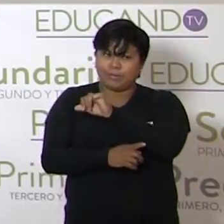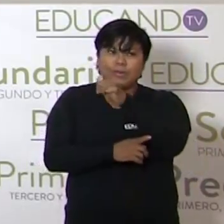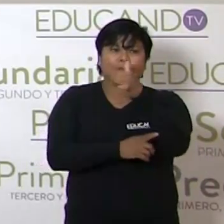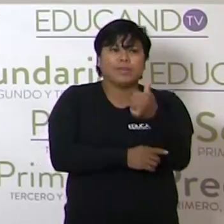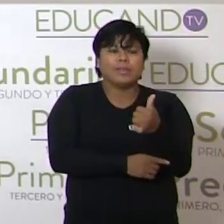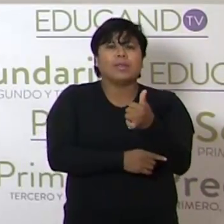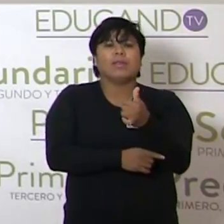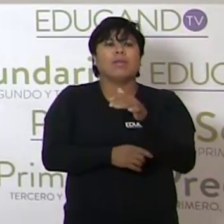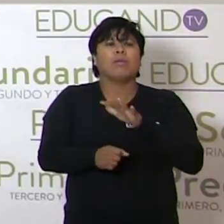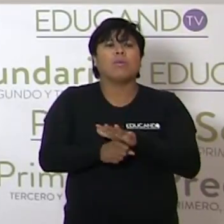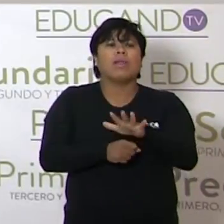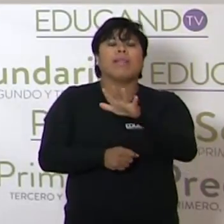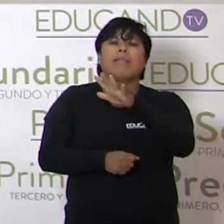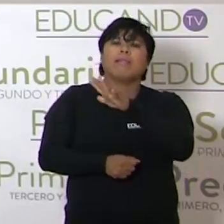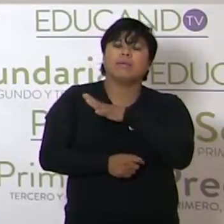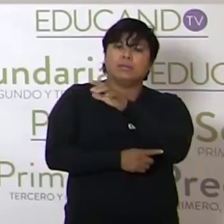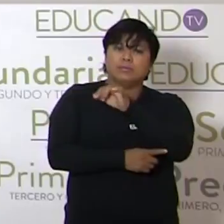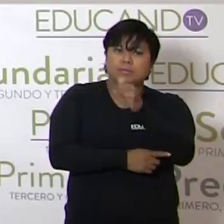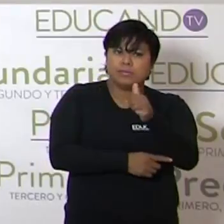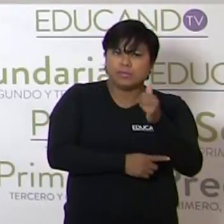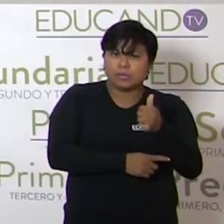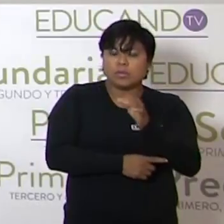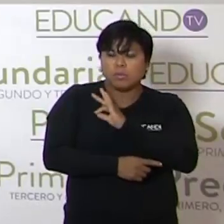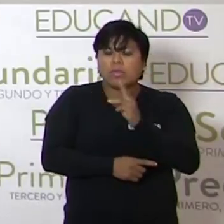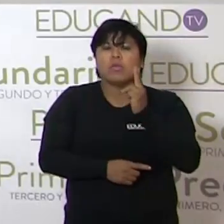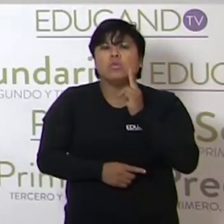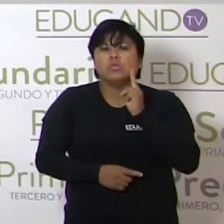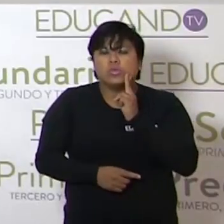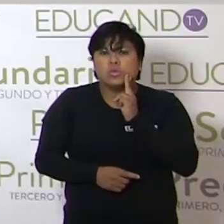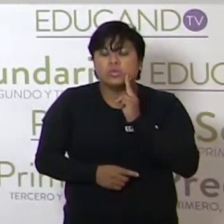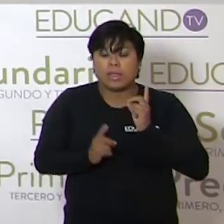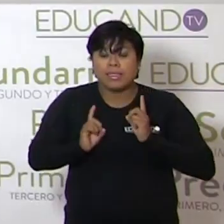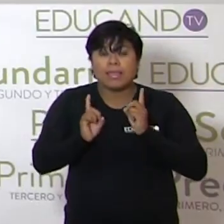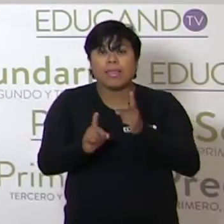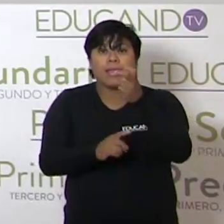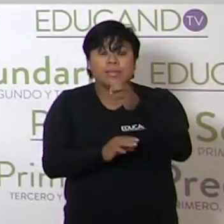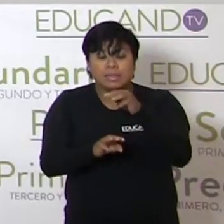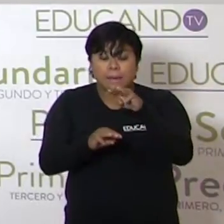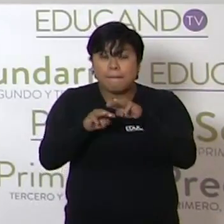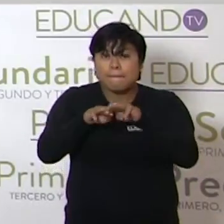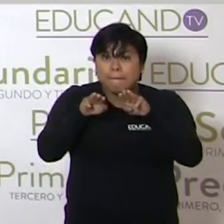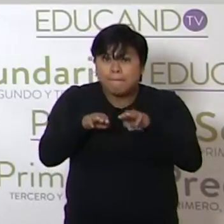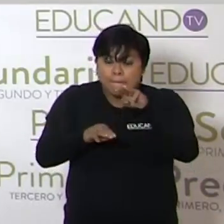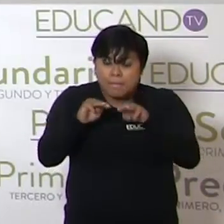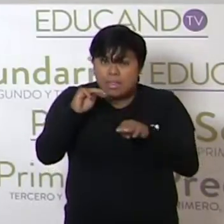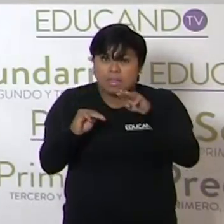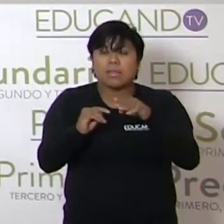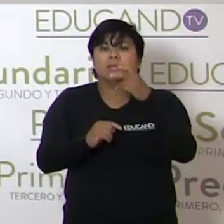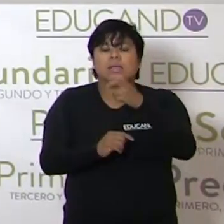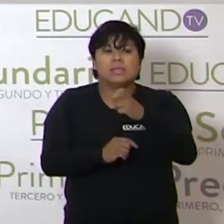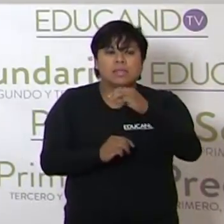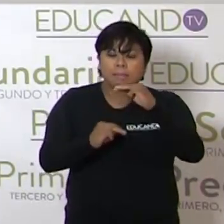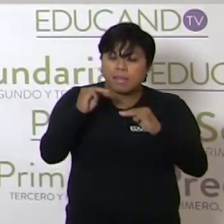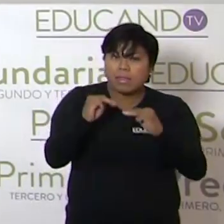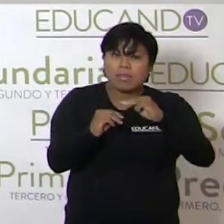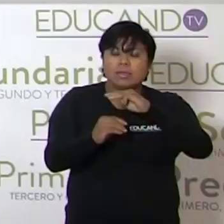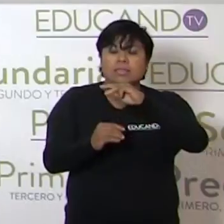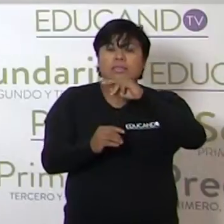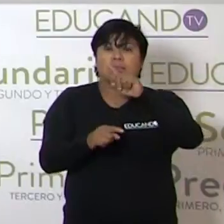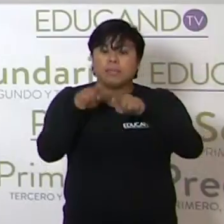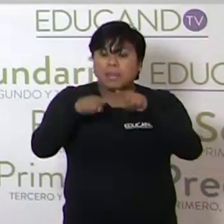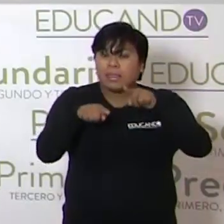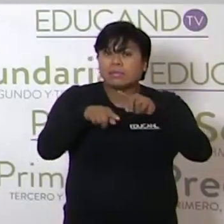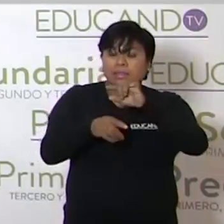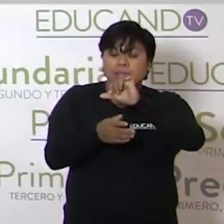en qué otras circunstancias o qué otros usos se le dan a estas medidas de tendencia central. Recuerda que las medidas de tendencia central son